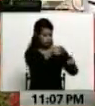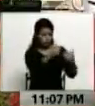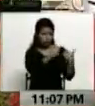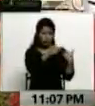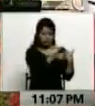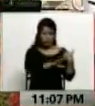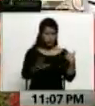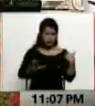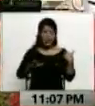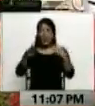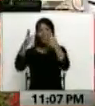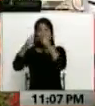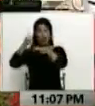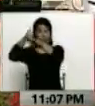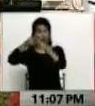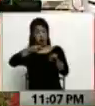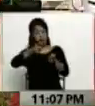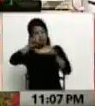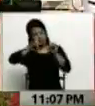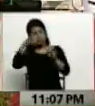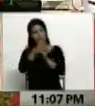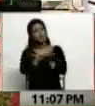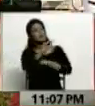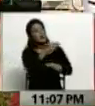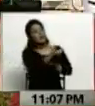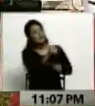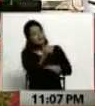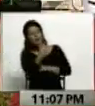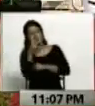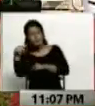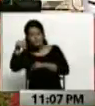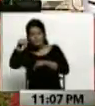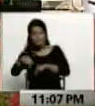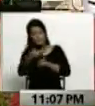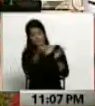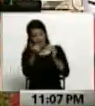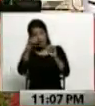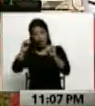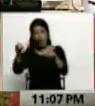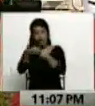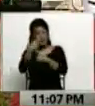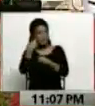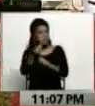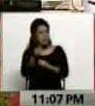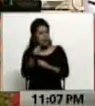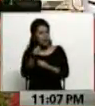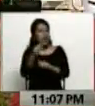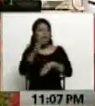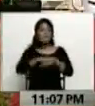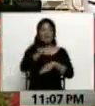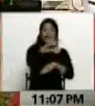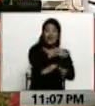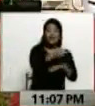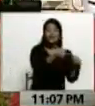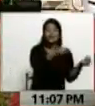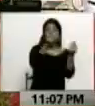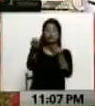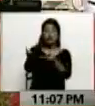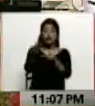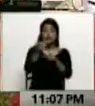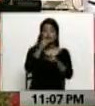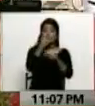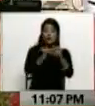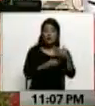debre no era por eso que te estaba citando la contraloría la contraloría te estaba citando entre otras cosas porque